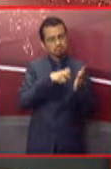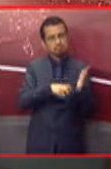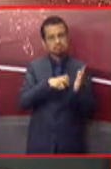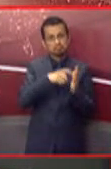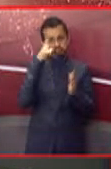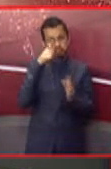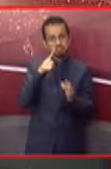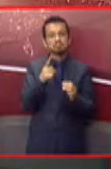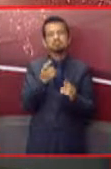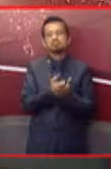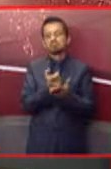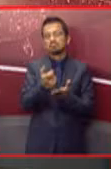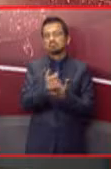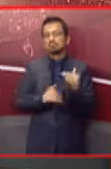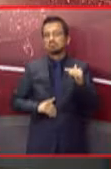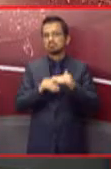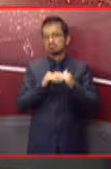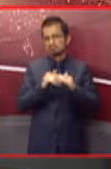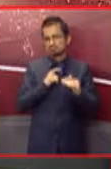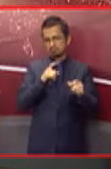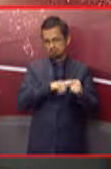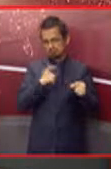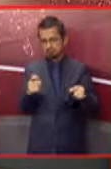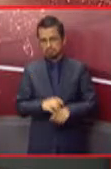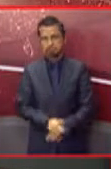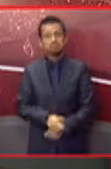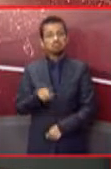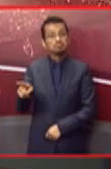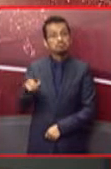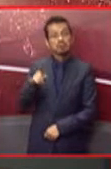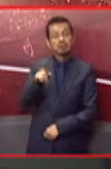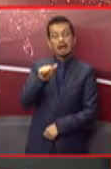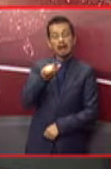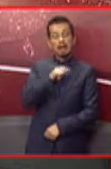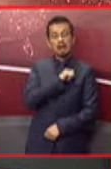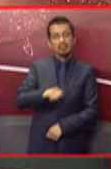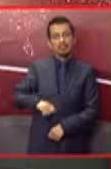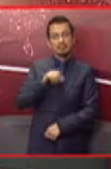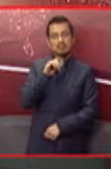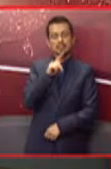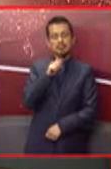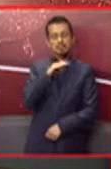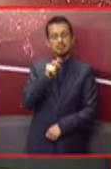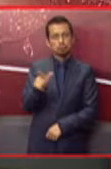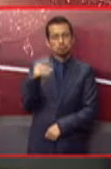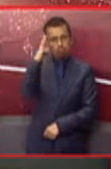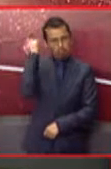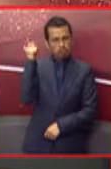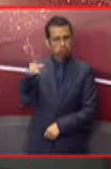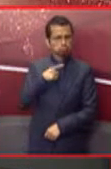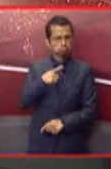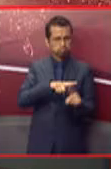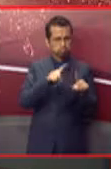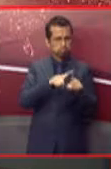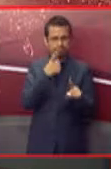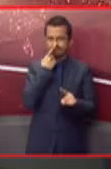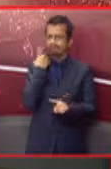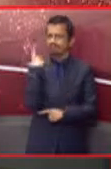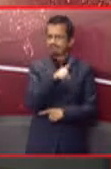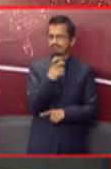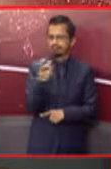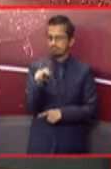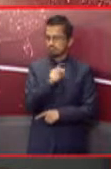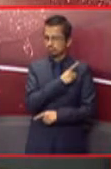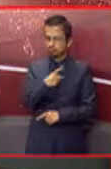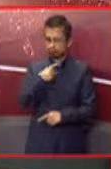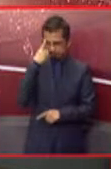del salario mínimo. Además, tras el asesinato de la alcaldesa de Temixco, Morelos, los grupos parlamentarios condenaron estos actos ante el Pleno de la